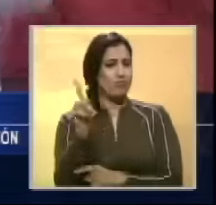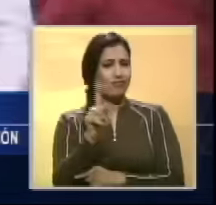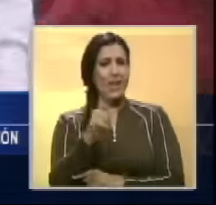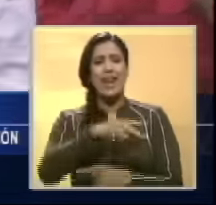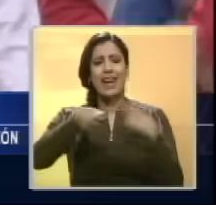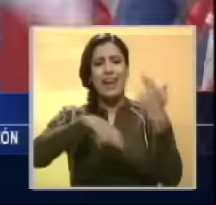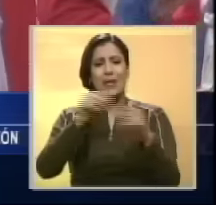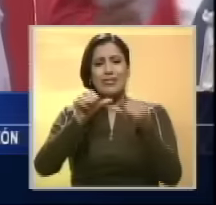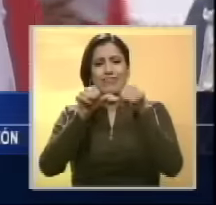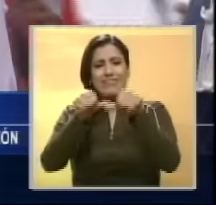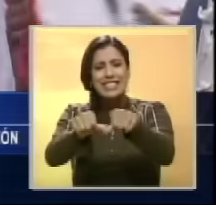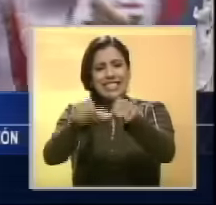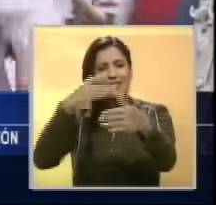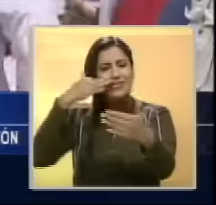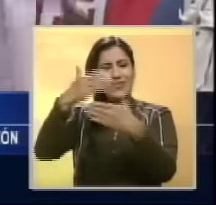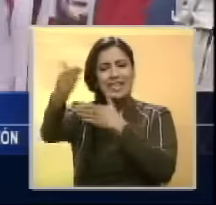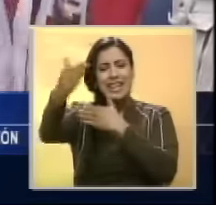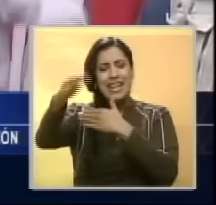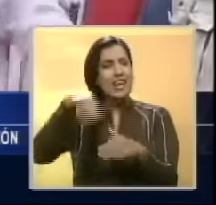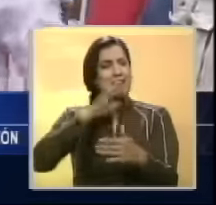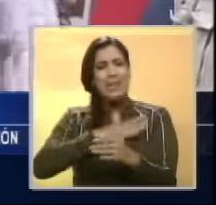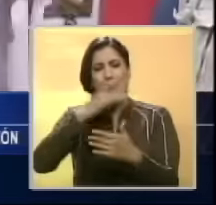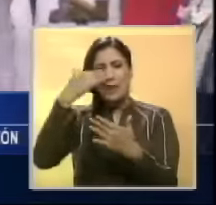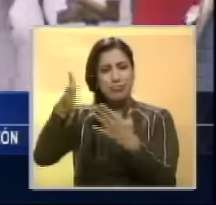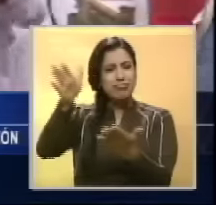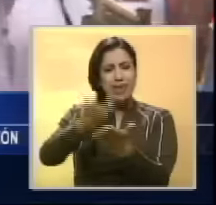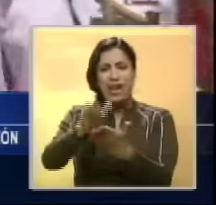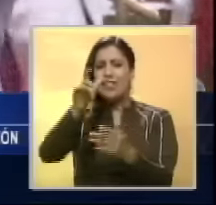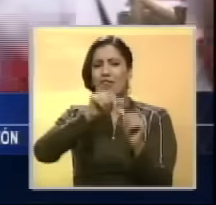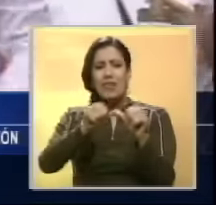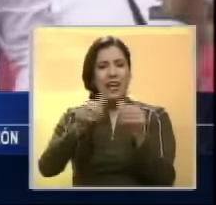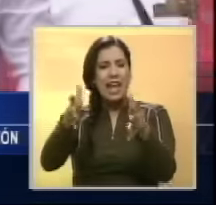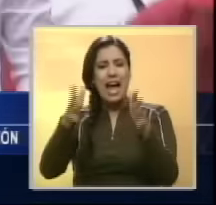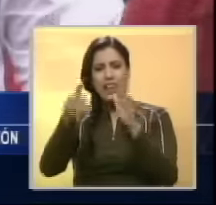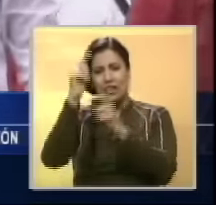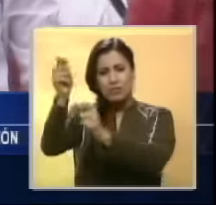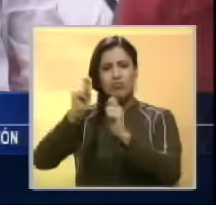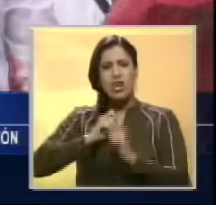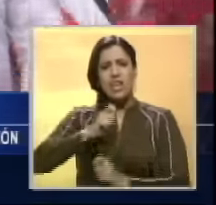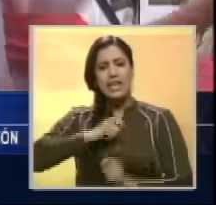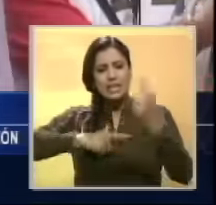necesitados y por siend